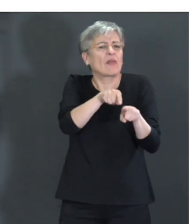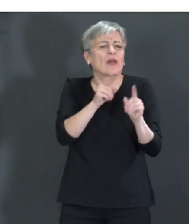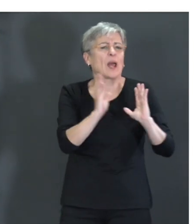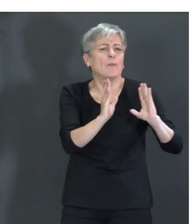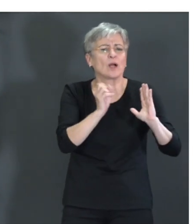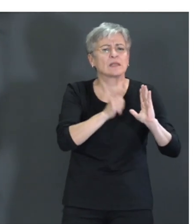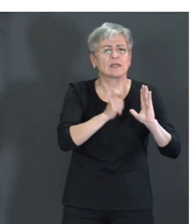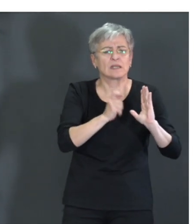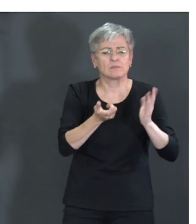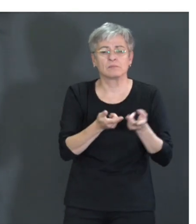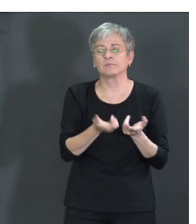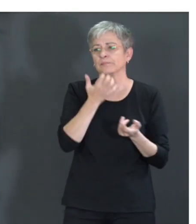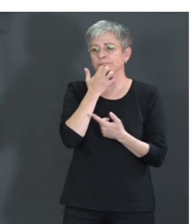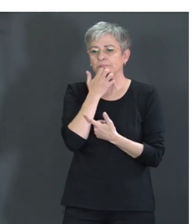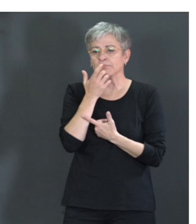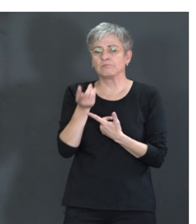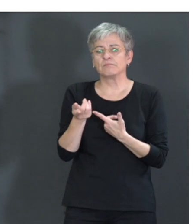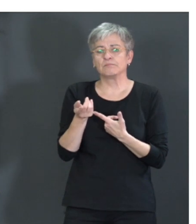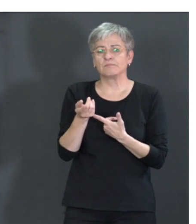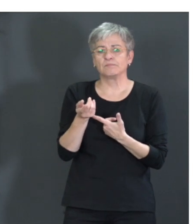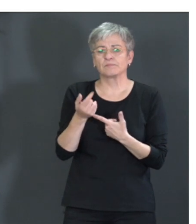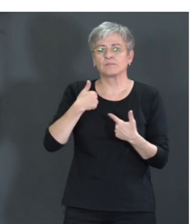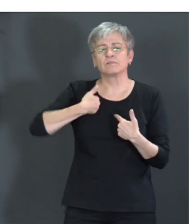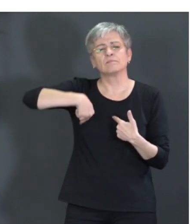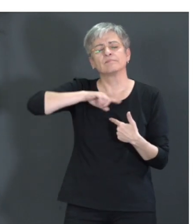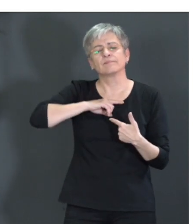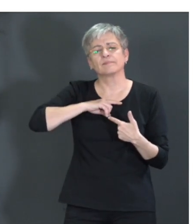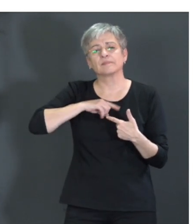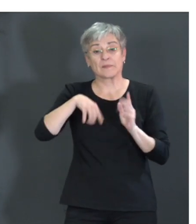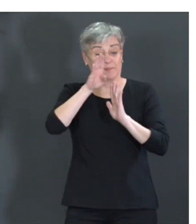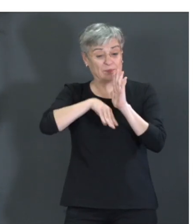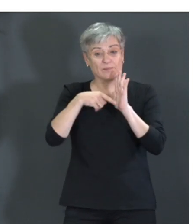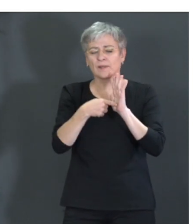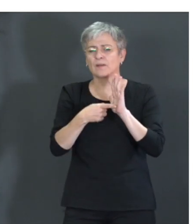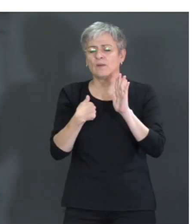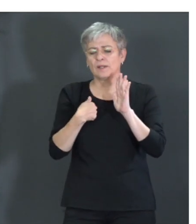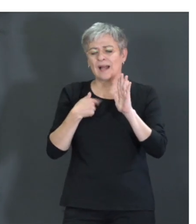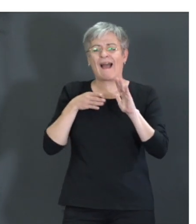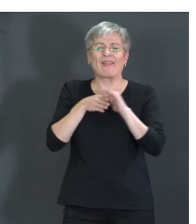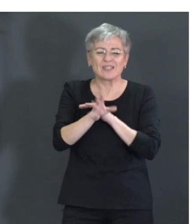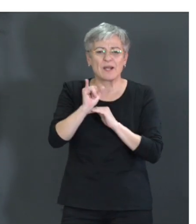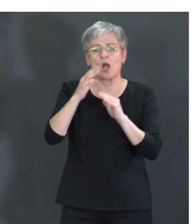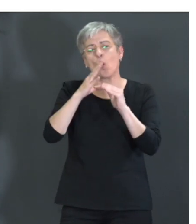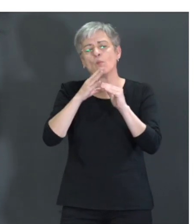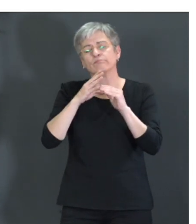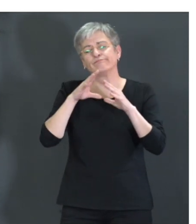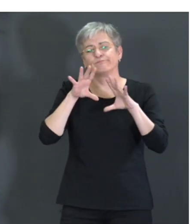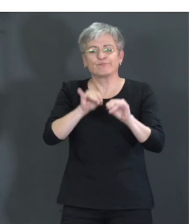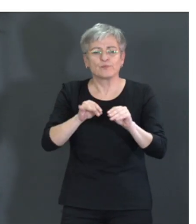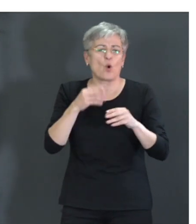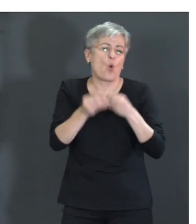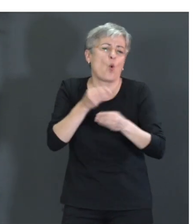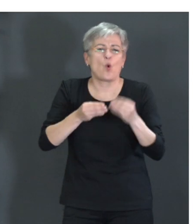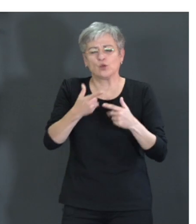Lo que se quiso es que fuera que la skill tuviera accesibilidad y un uso fácil, ¿vale?